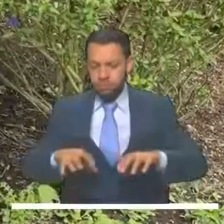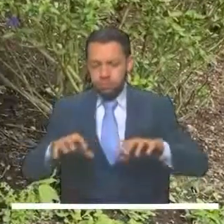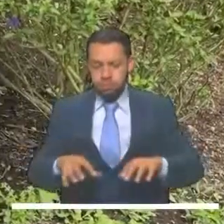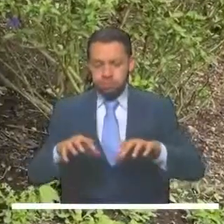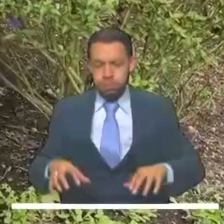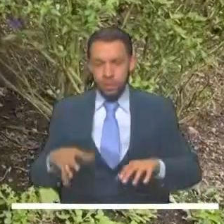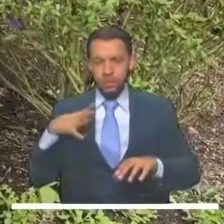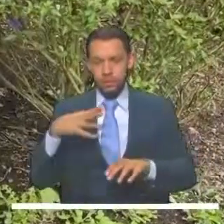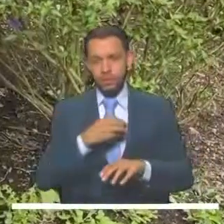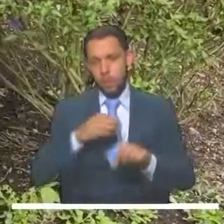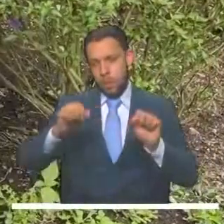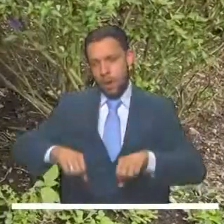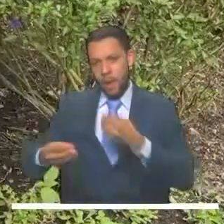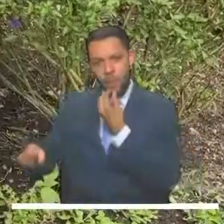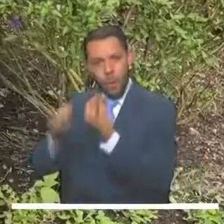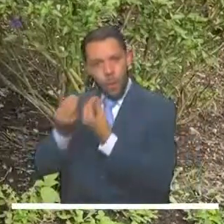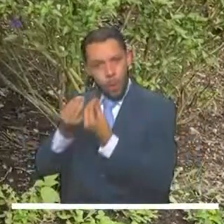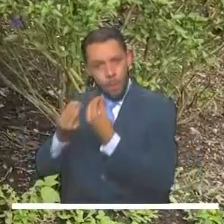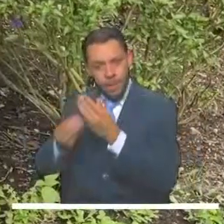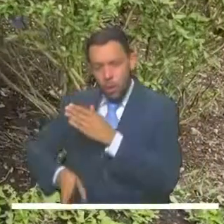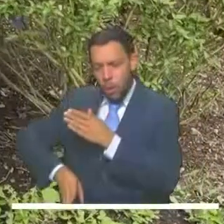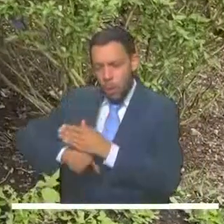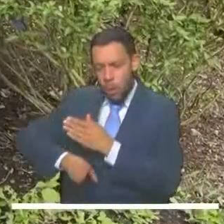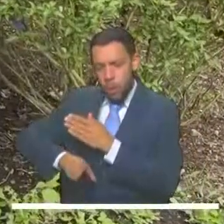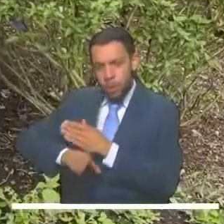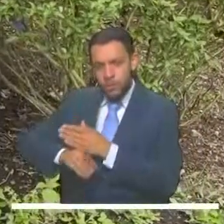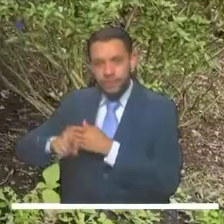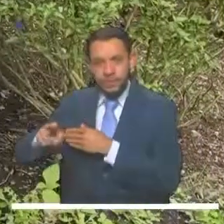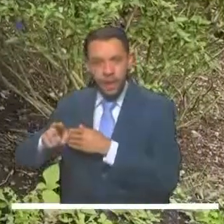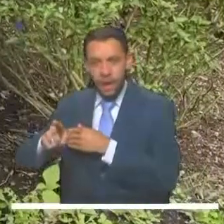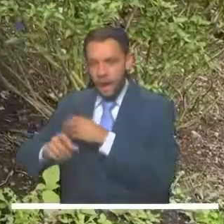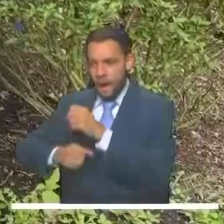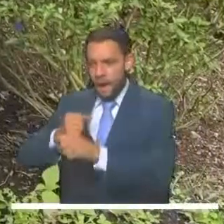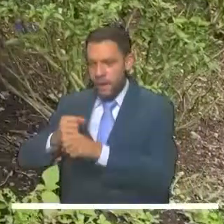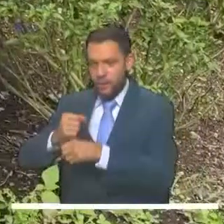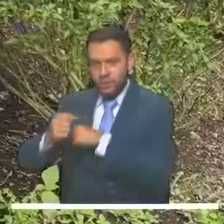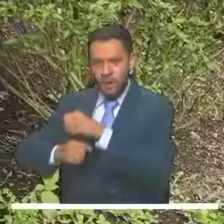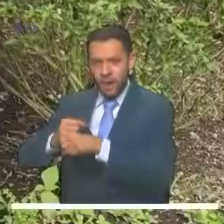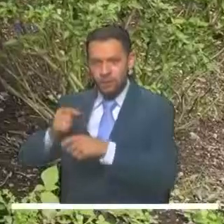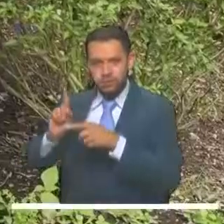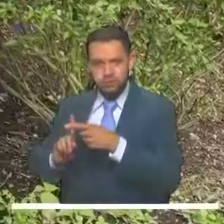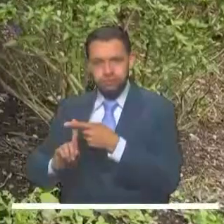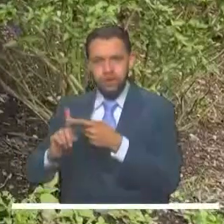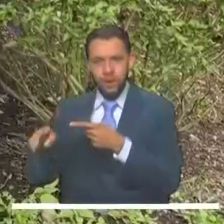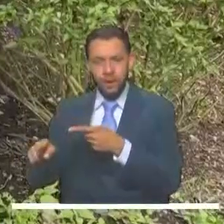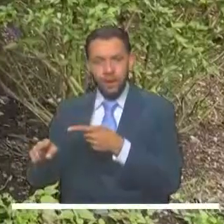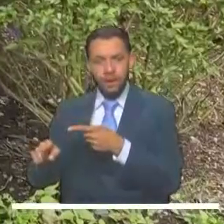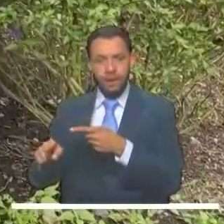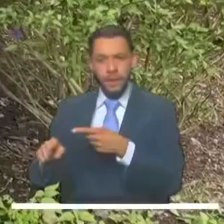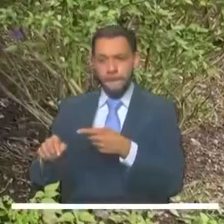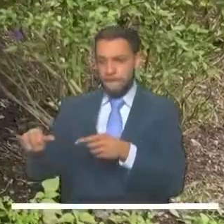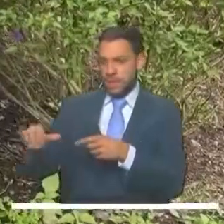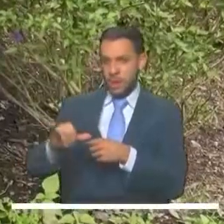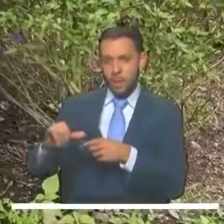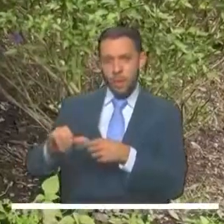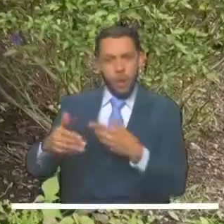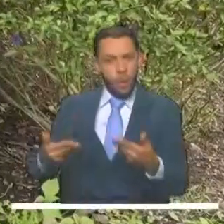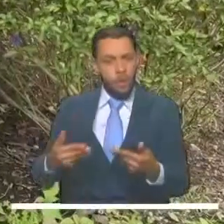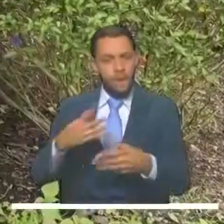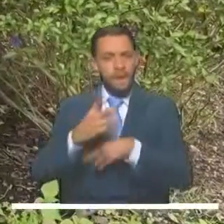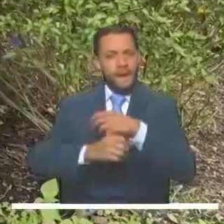buena alimentación podemos llegar de la edad de ellas a la edad mía y a la de nora